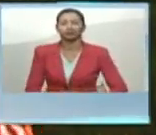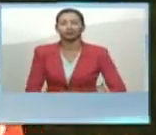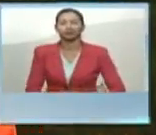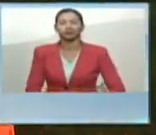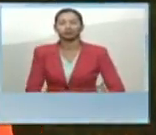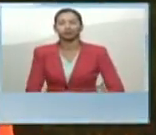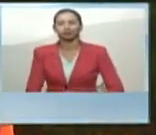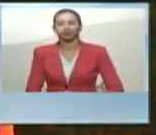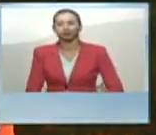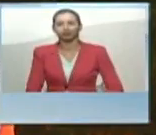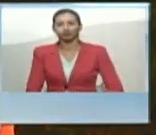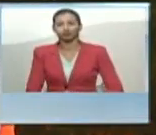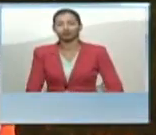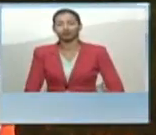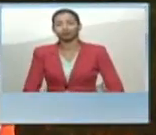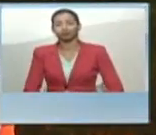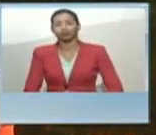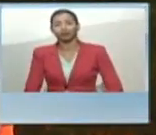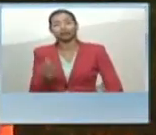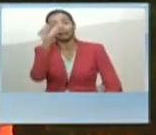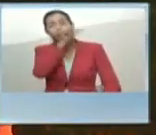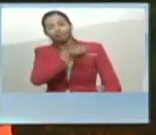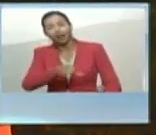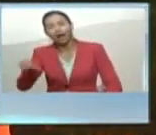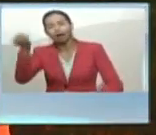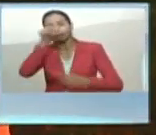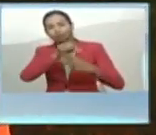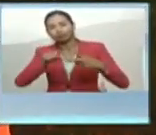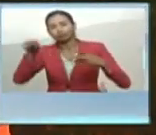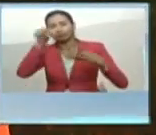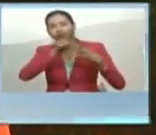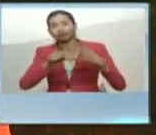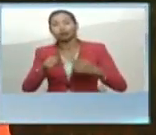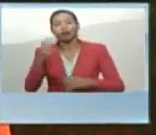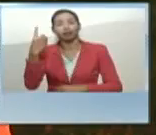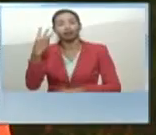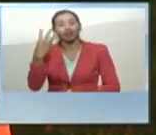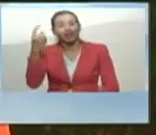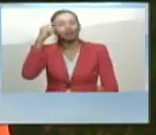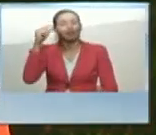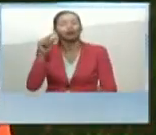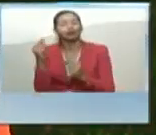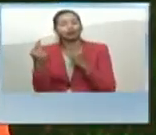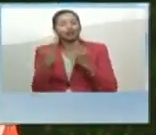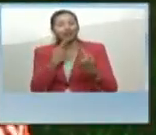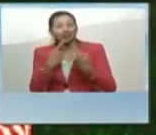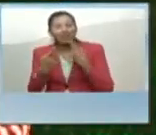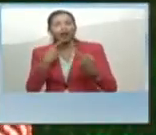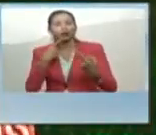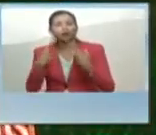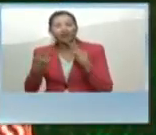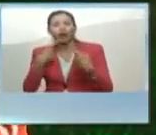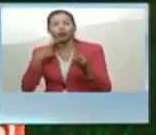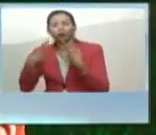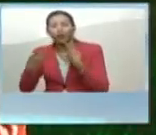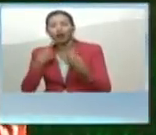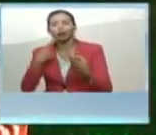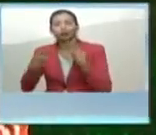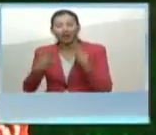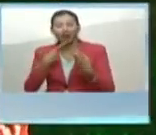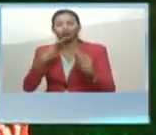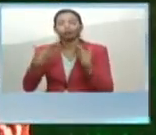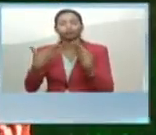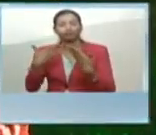Mire, compadre, eso fue semana, después 3 días seguidos. Diálogo, diálogo, diálogo, diálogo. Llegamos a una